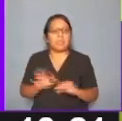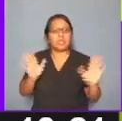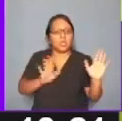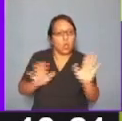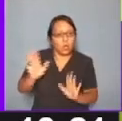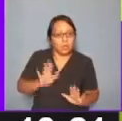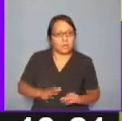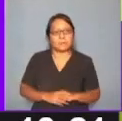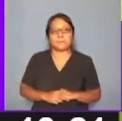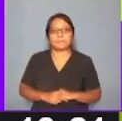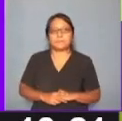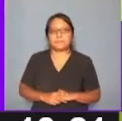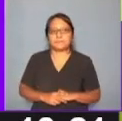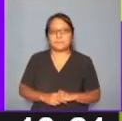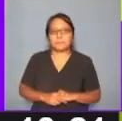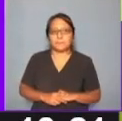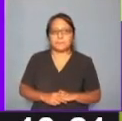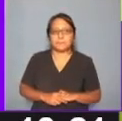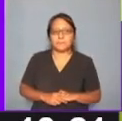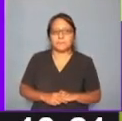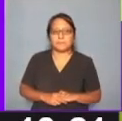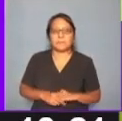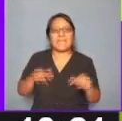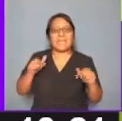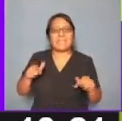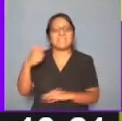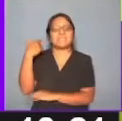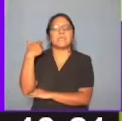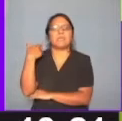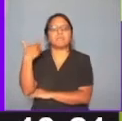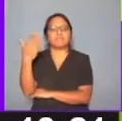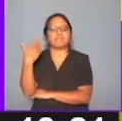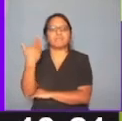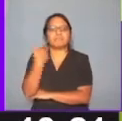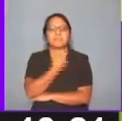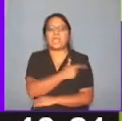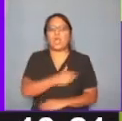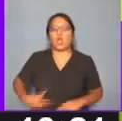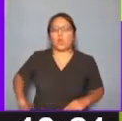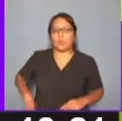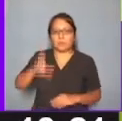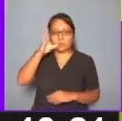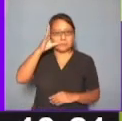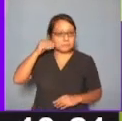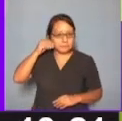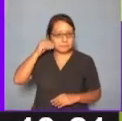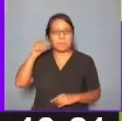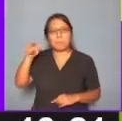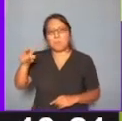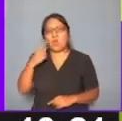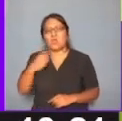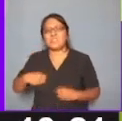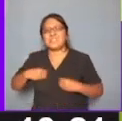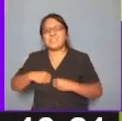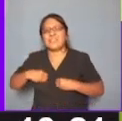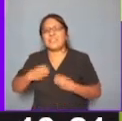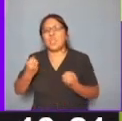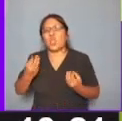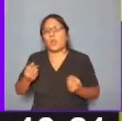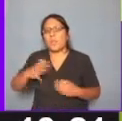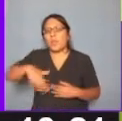el inicio con el mensaje del gobernador Carlos Adir, ¿cómo viste el ambiente? ¿Cómo se desarrolló?